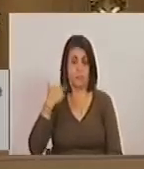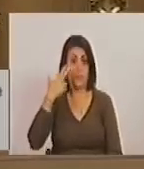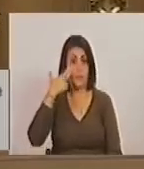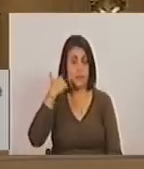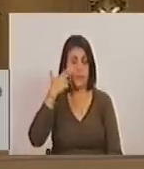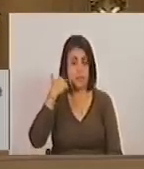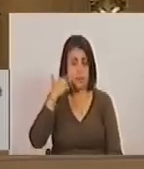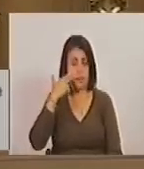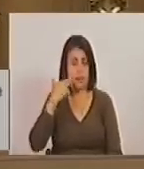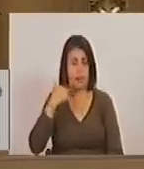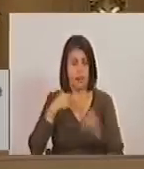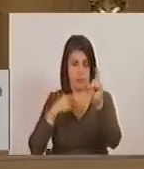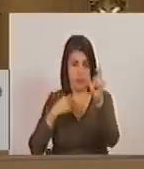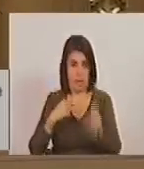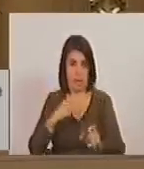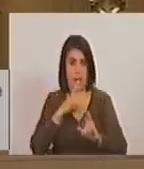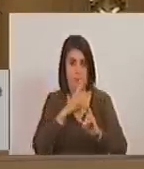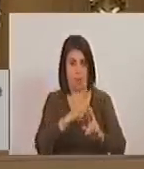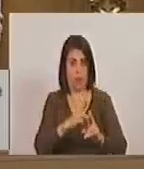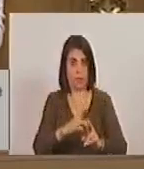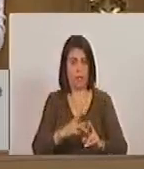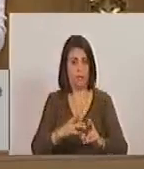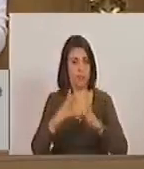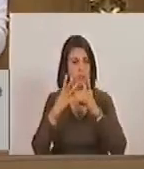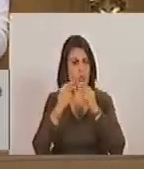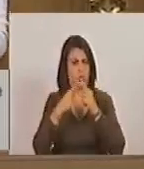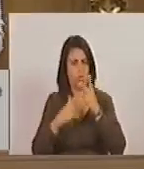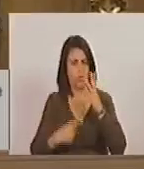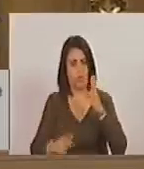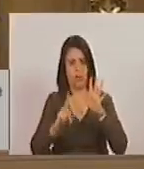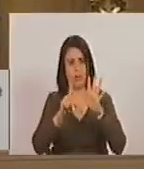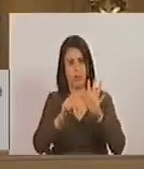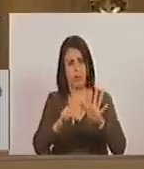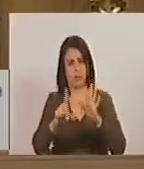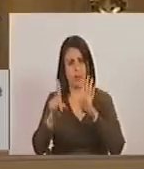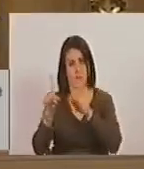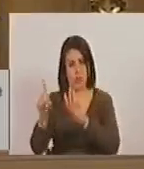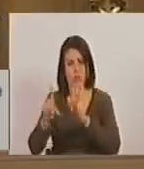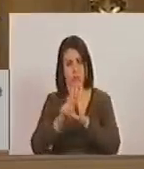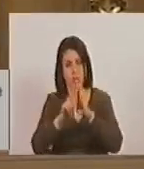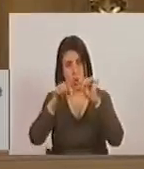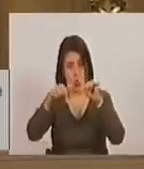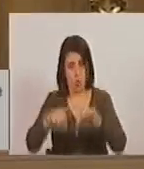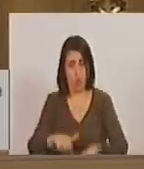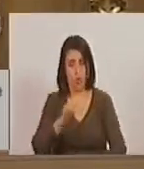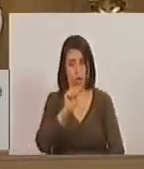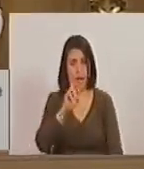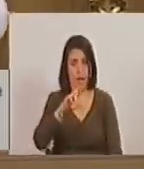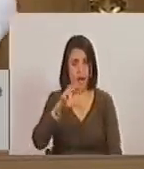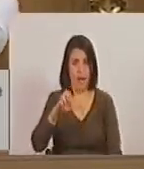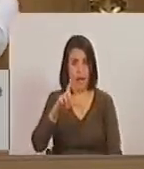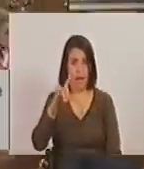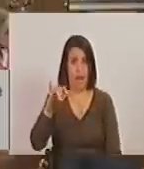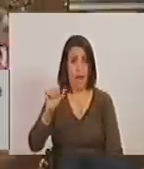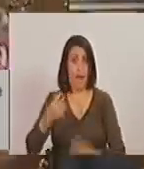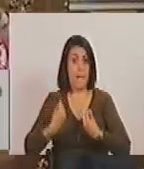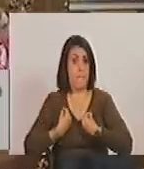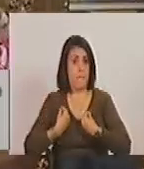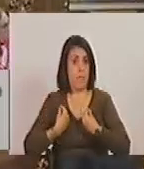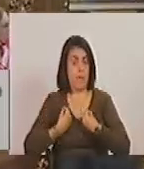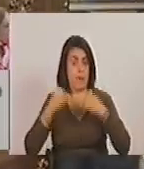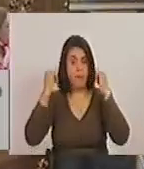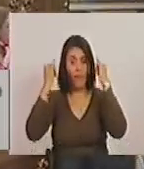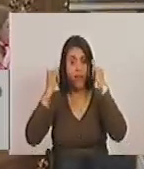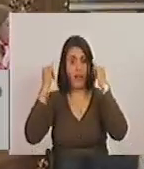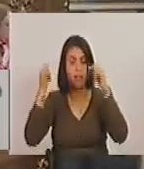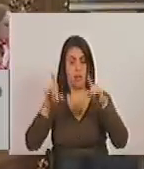negra. Camarada, hemos pasado por 61 leyes que si hoy Argelia Laya estuviera viva, estuviera festejando